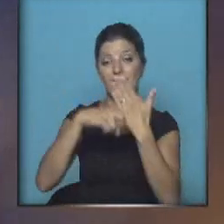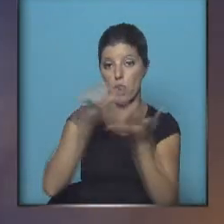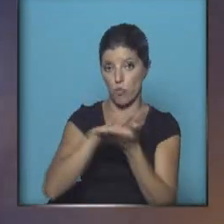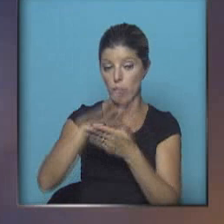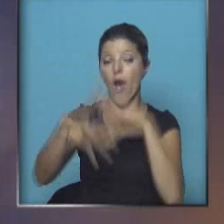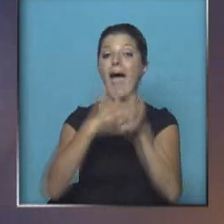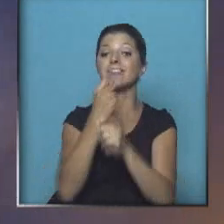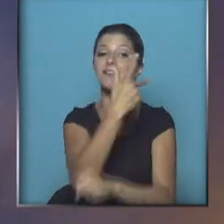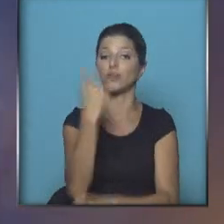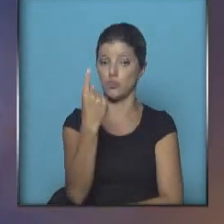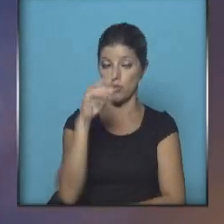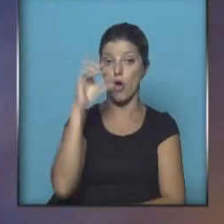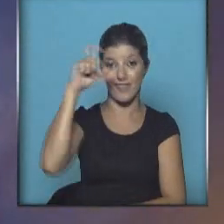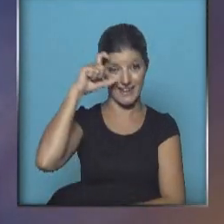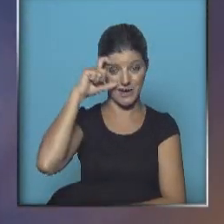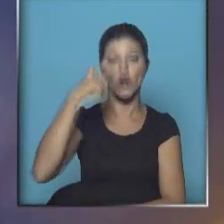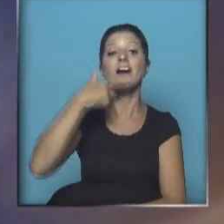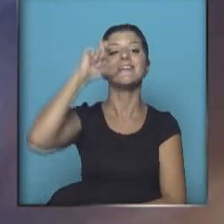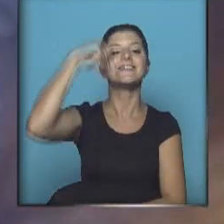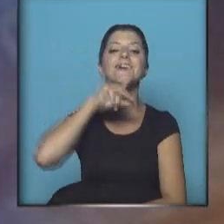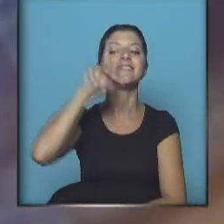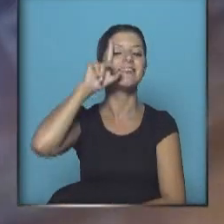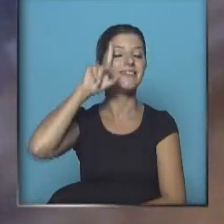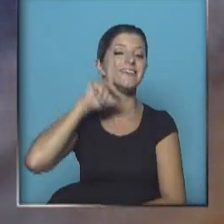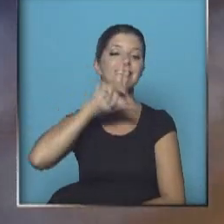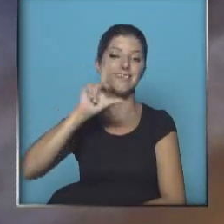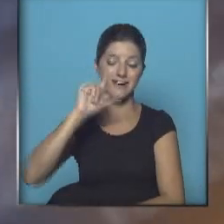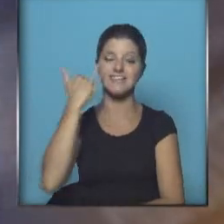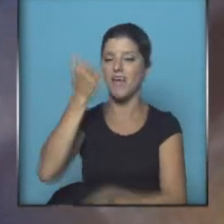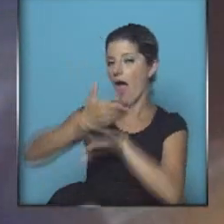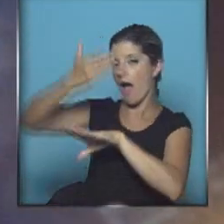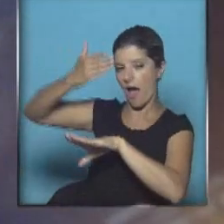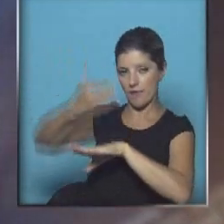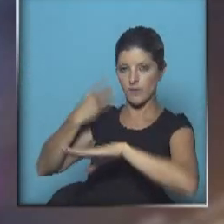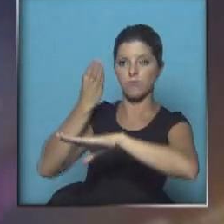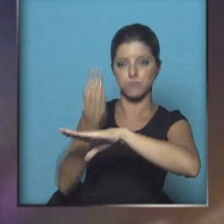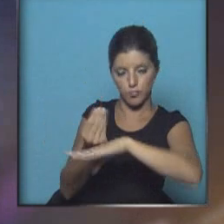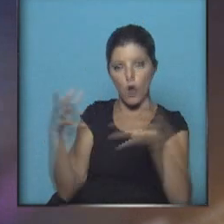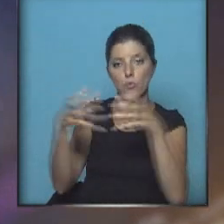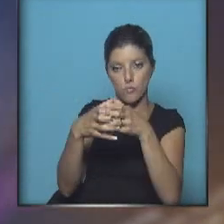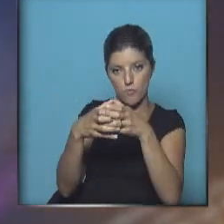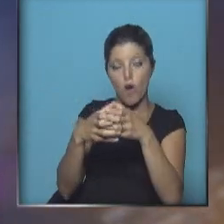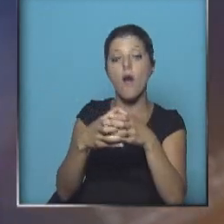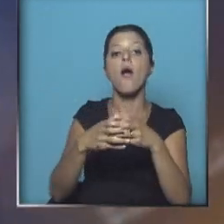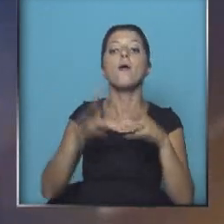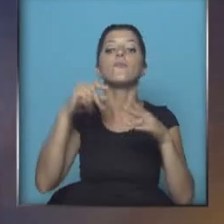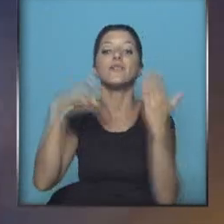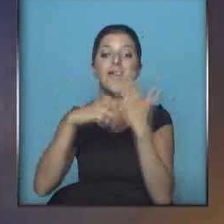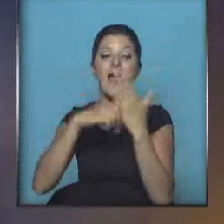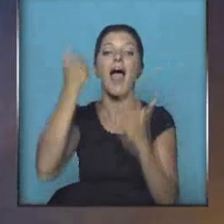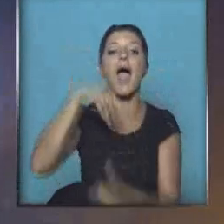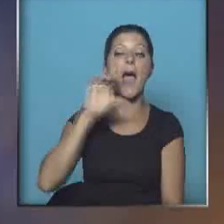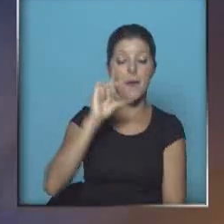enero. Gentili ya se había desempeñado en varias oportunidades al frente de la unidad fiscal AMIA. Por su parte,